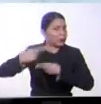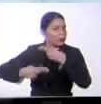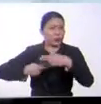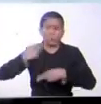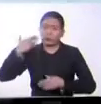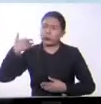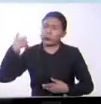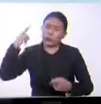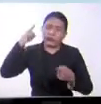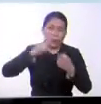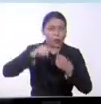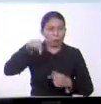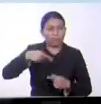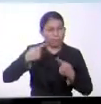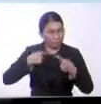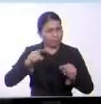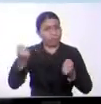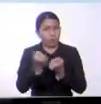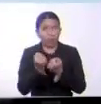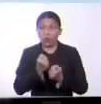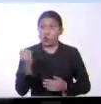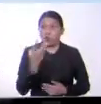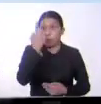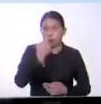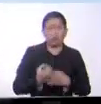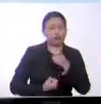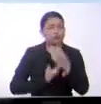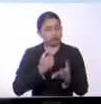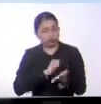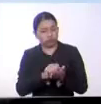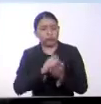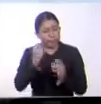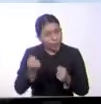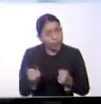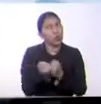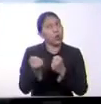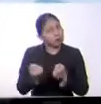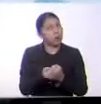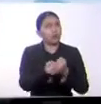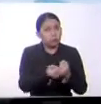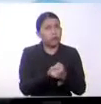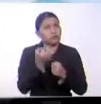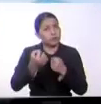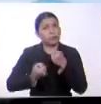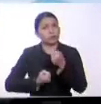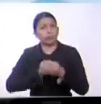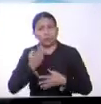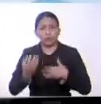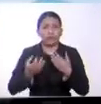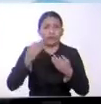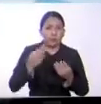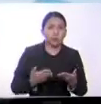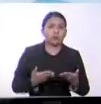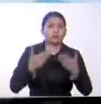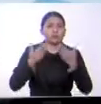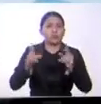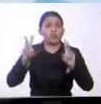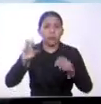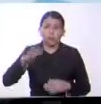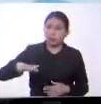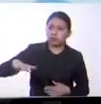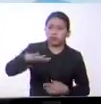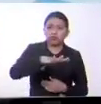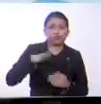Hay que apoyar incluso las nuevas generaciones. La poesía tiene que transmutar a sucesos, situaciones y